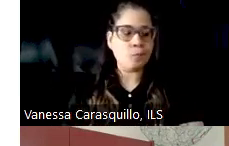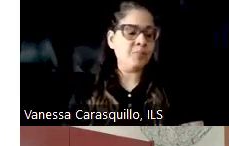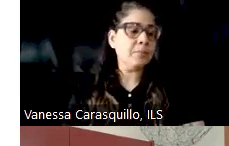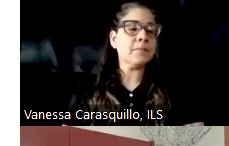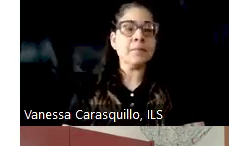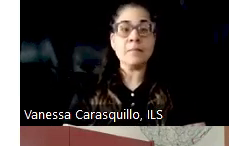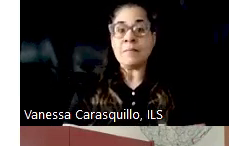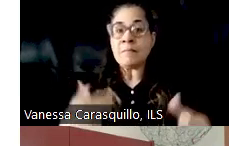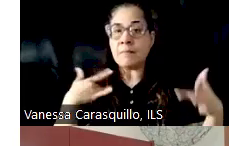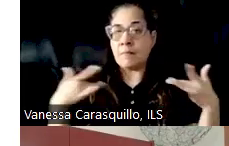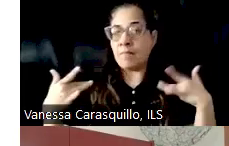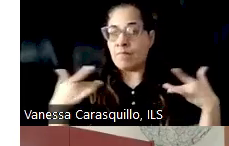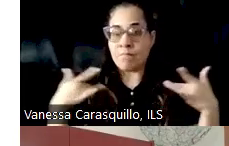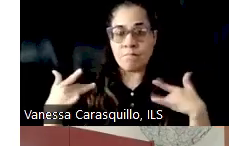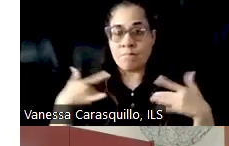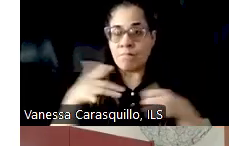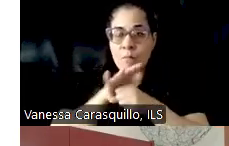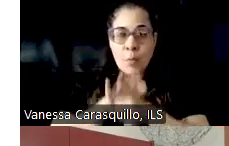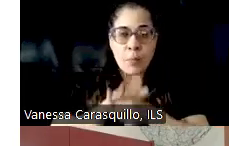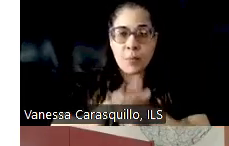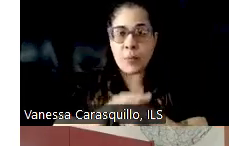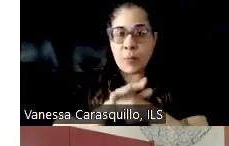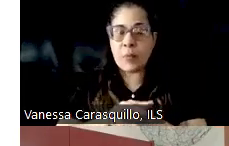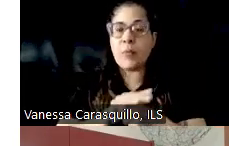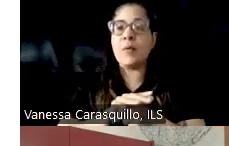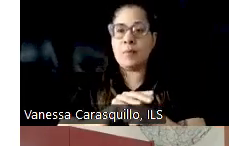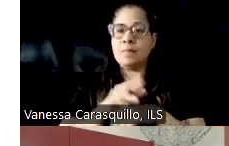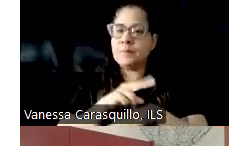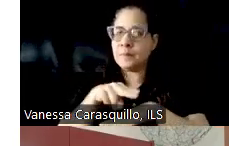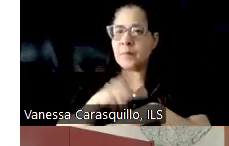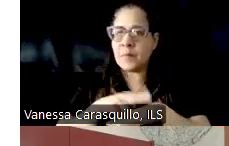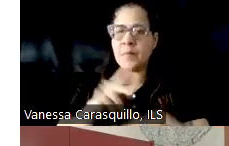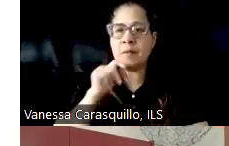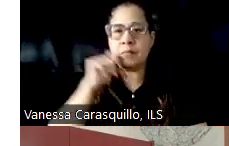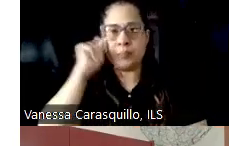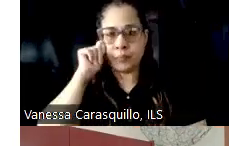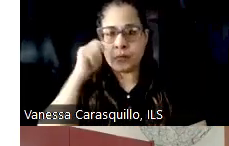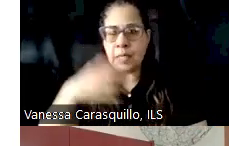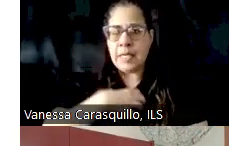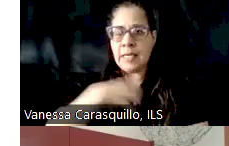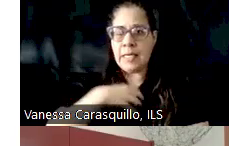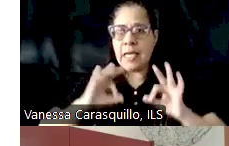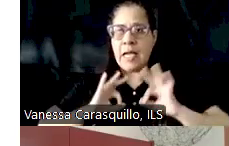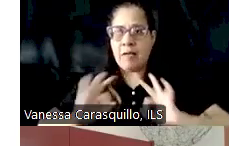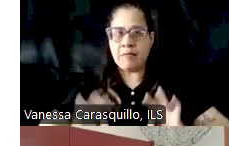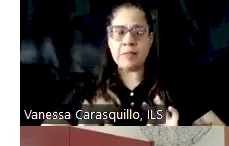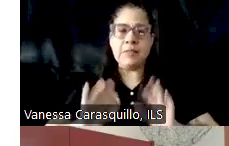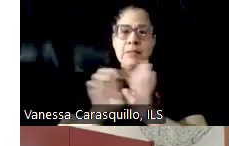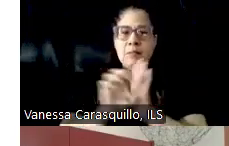pues es frecuente en los niños y adolescentes, sobre todo en los niños, las quejas físicas, el típico dolor de